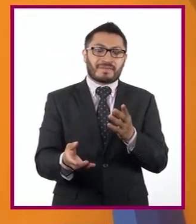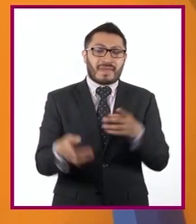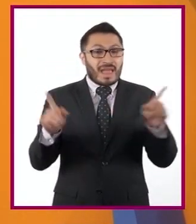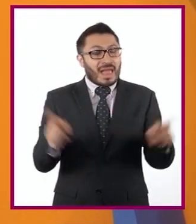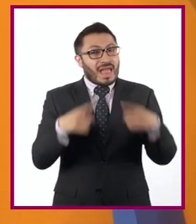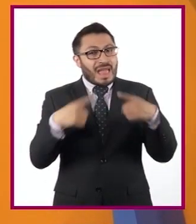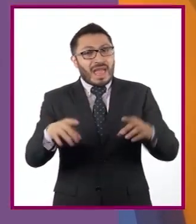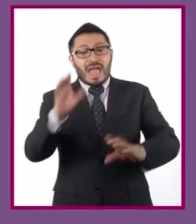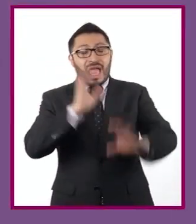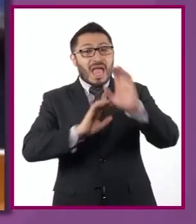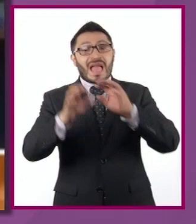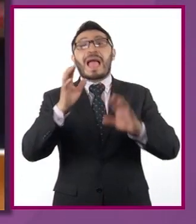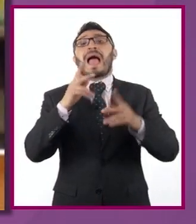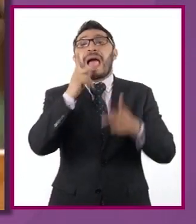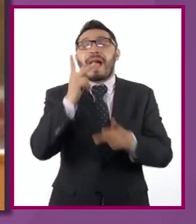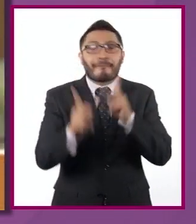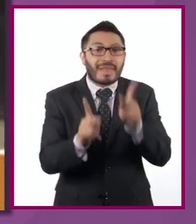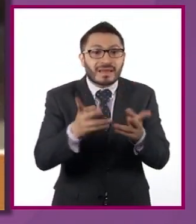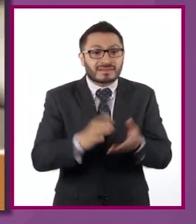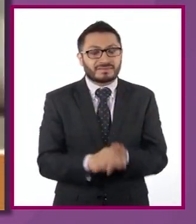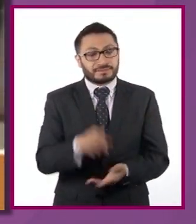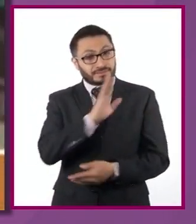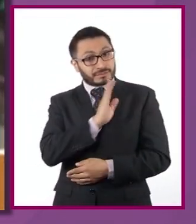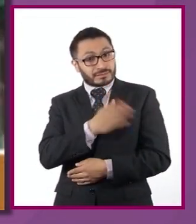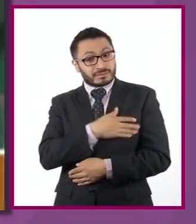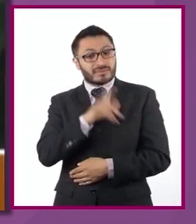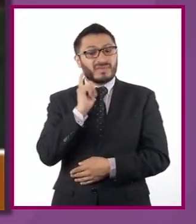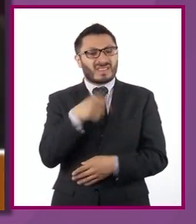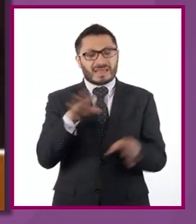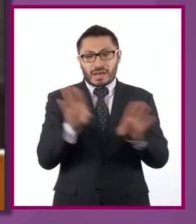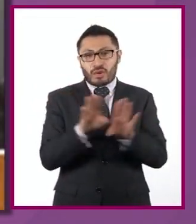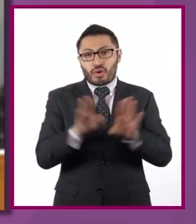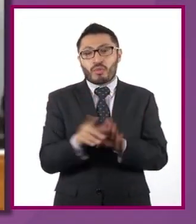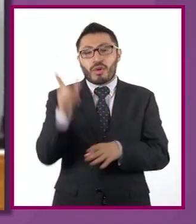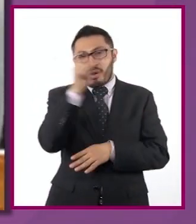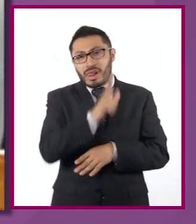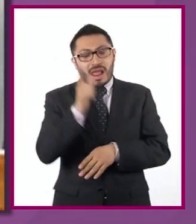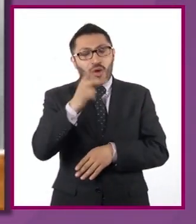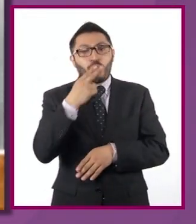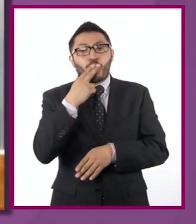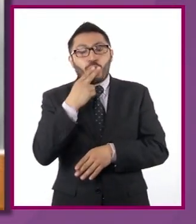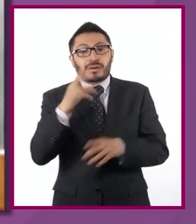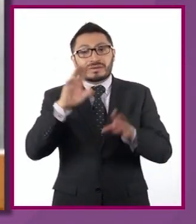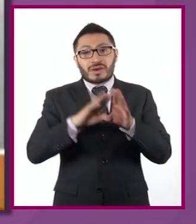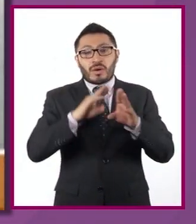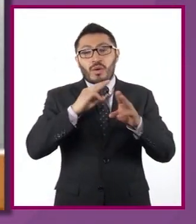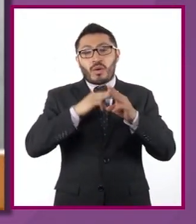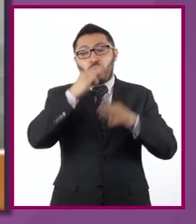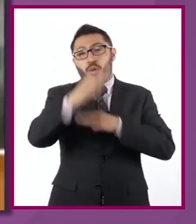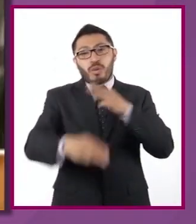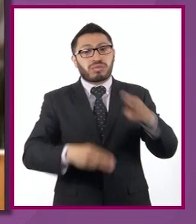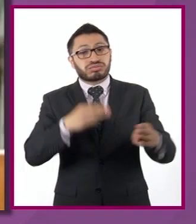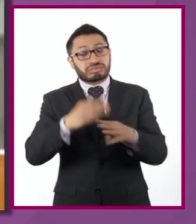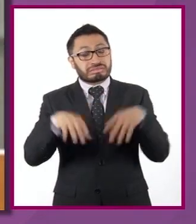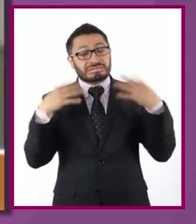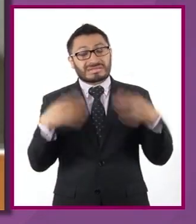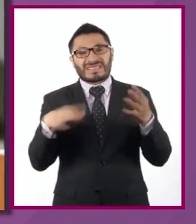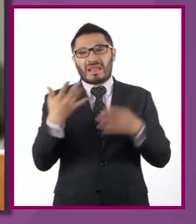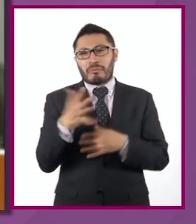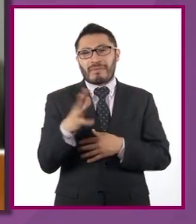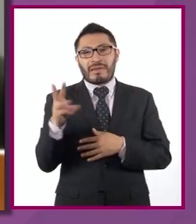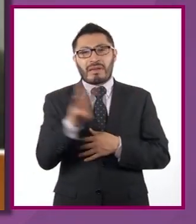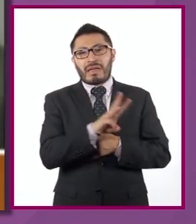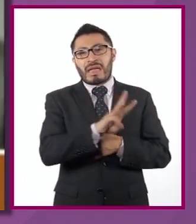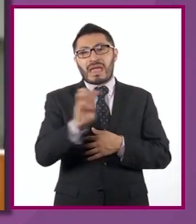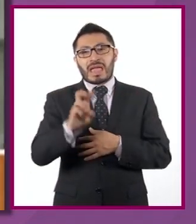entonación. El español es una de las lenguas más utilizadas a nivel mundial, con aproximadamente